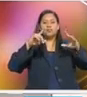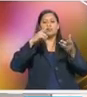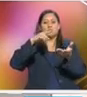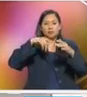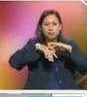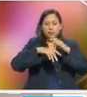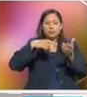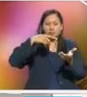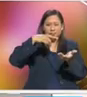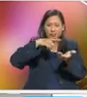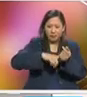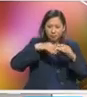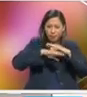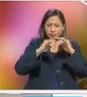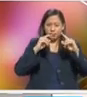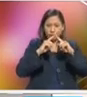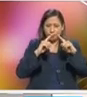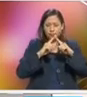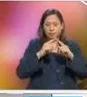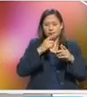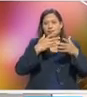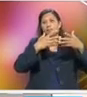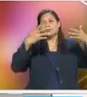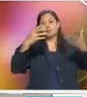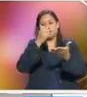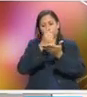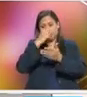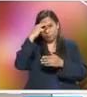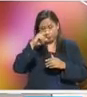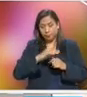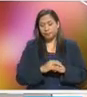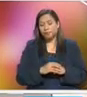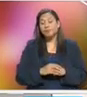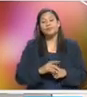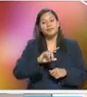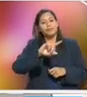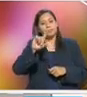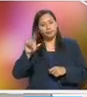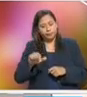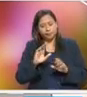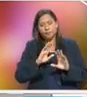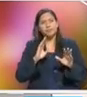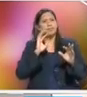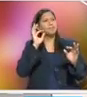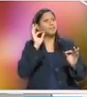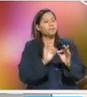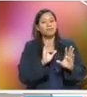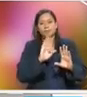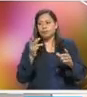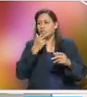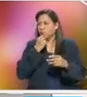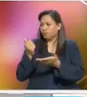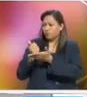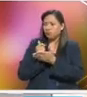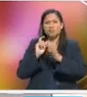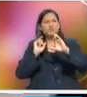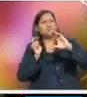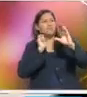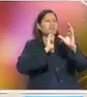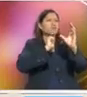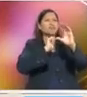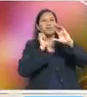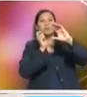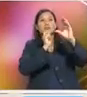Catedral Metropolitana de la Ciudad de México. Poco tiempo después terminaron, pues eran varios los hombres que en él